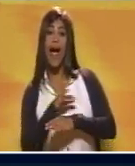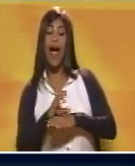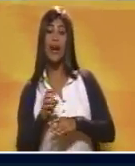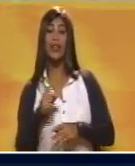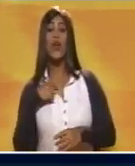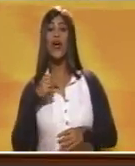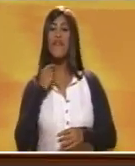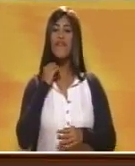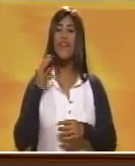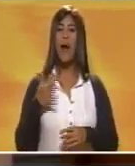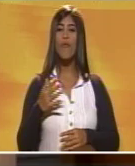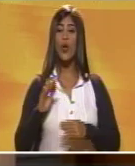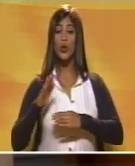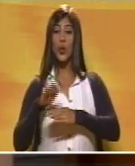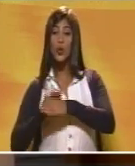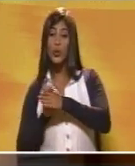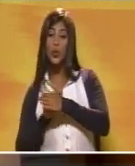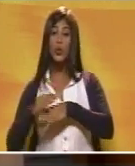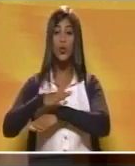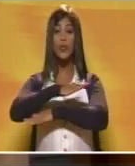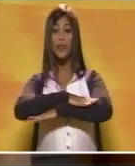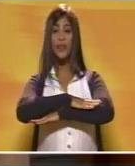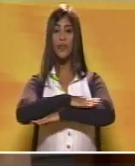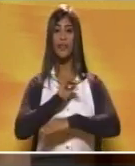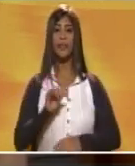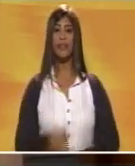del carismático genio de la lámpara.